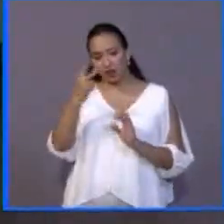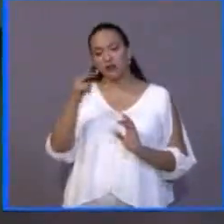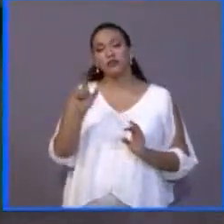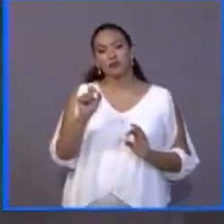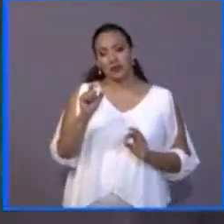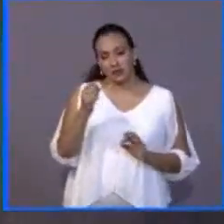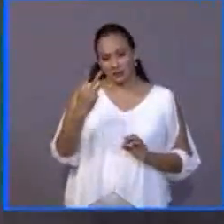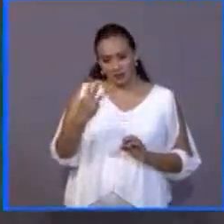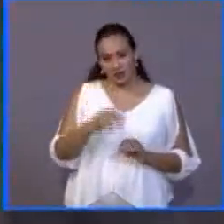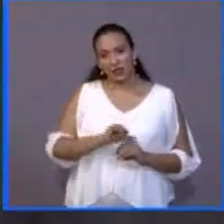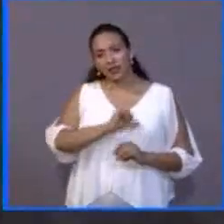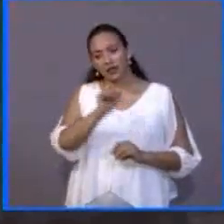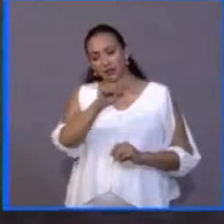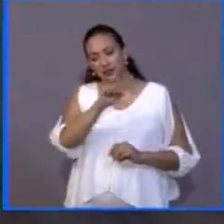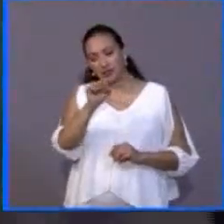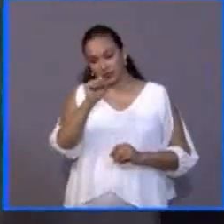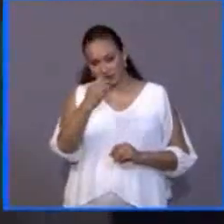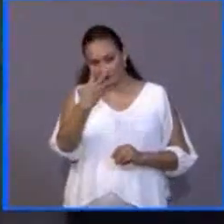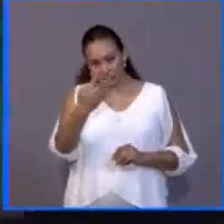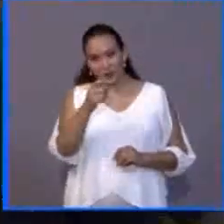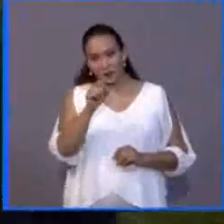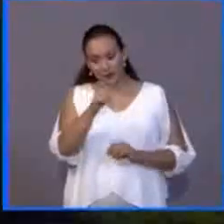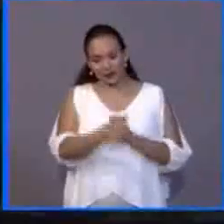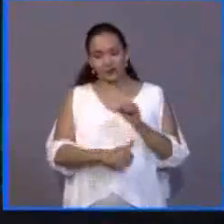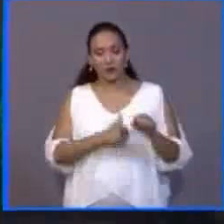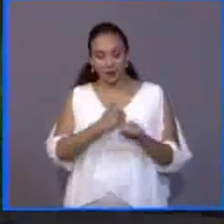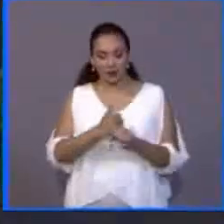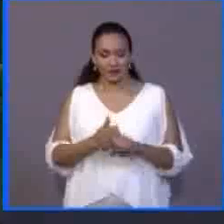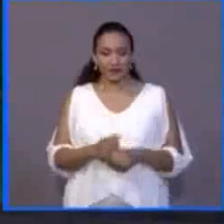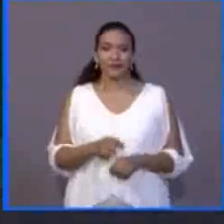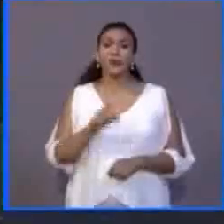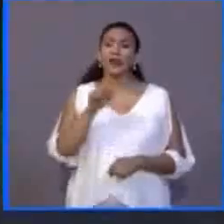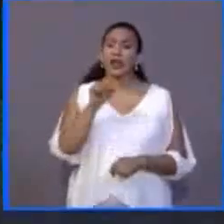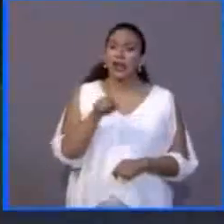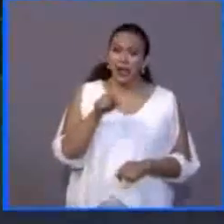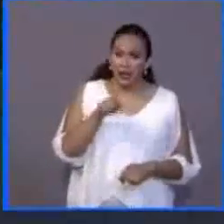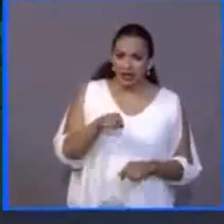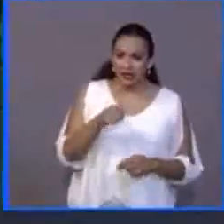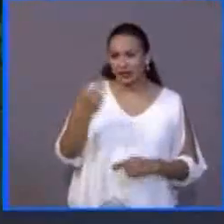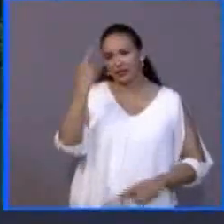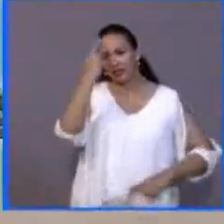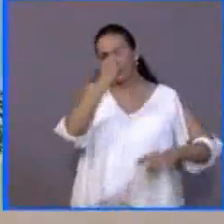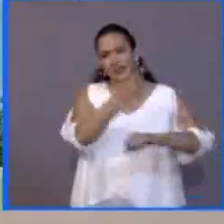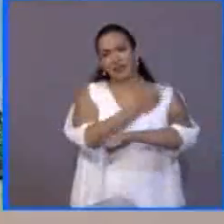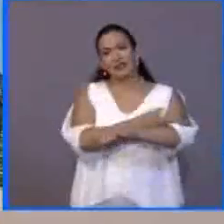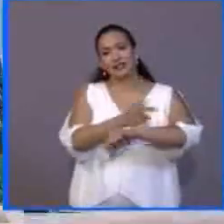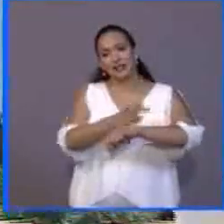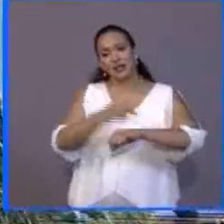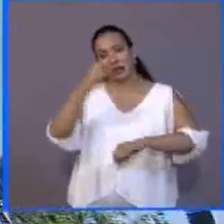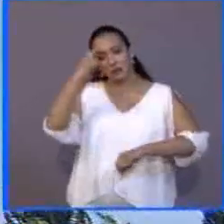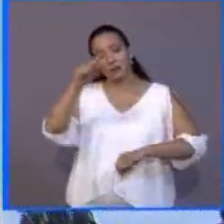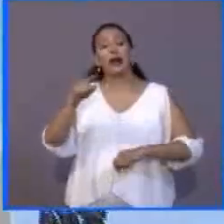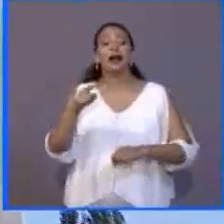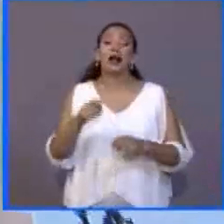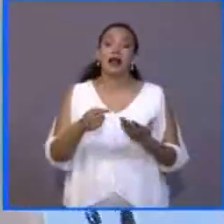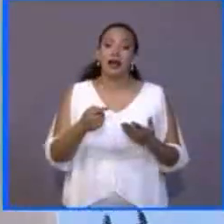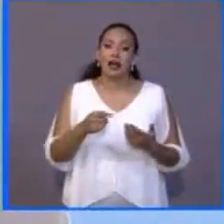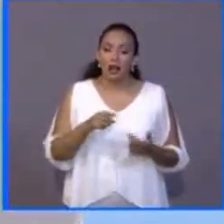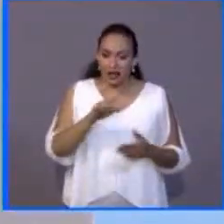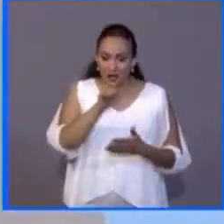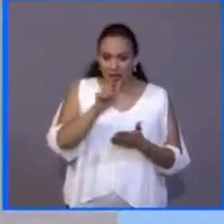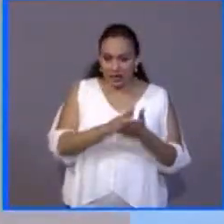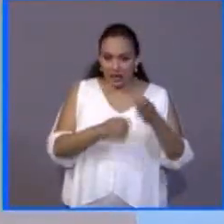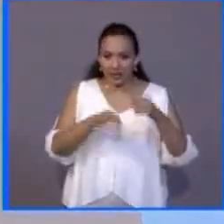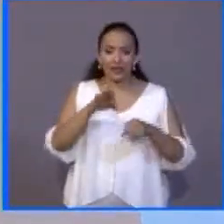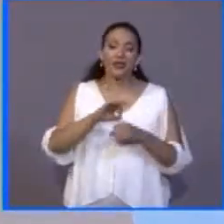163/2023 y acumulada 164 del mismo año, en la que invalidó la supresión del procedimiento sancionador ordinario de la Ley